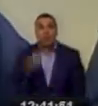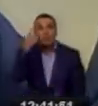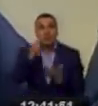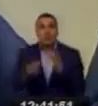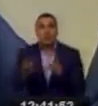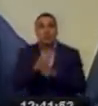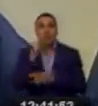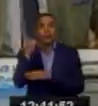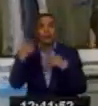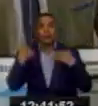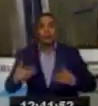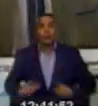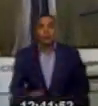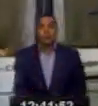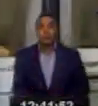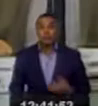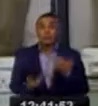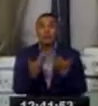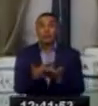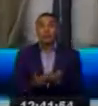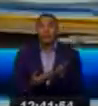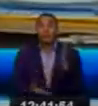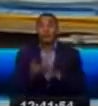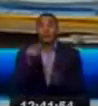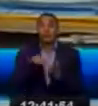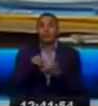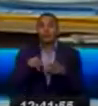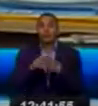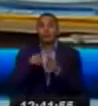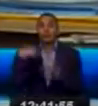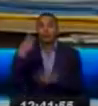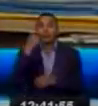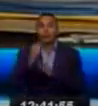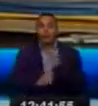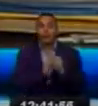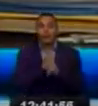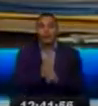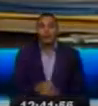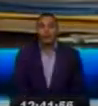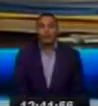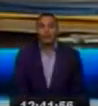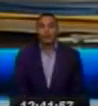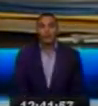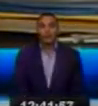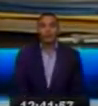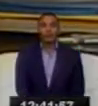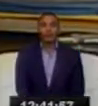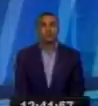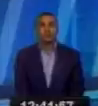precautelar los derechos humanos. La propuesta sería enviada a inicios del próximo año. Karen Haro, TS Televisión.